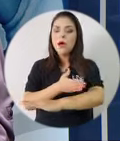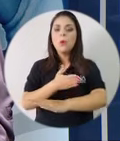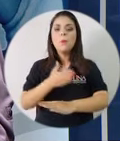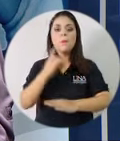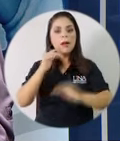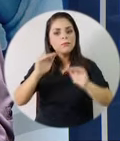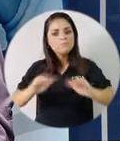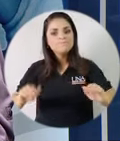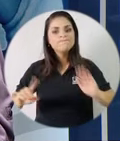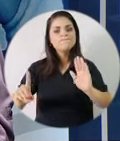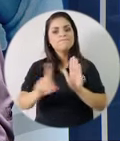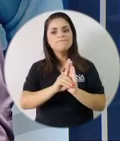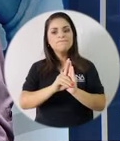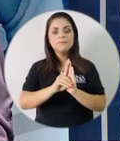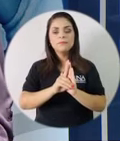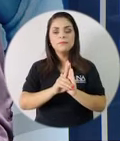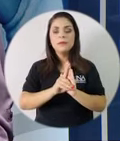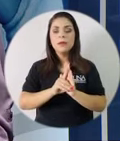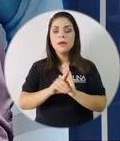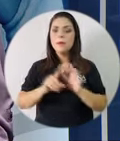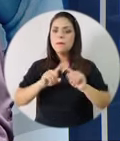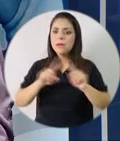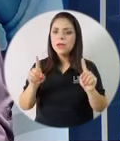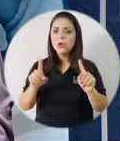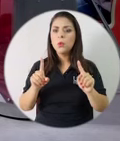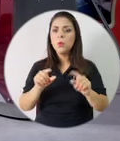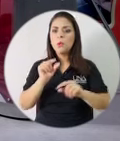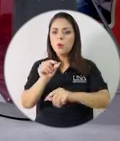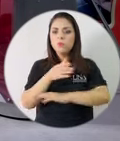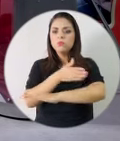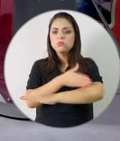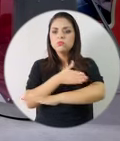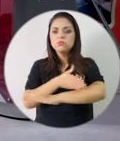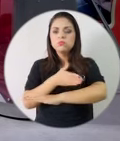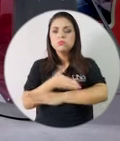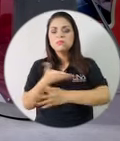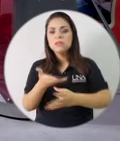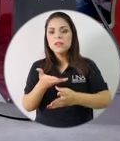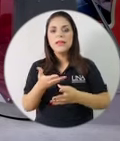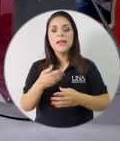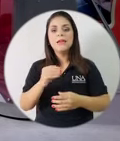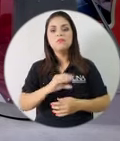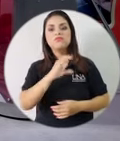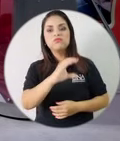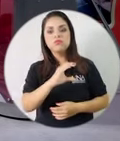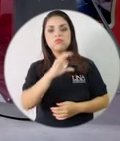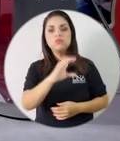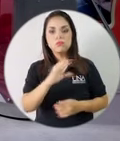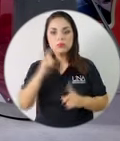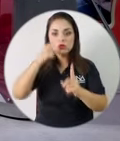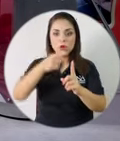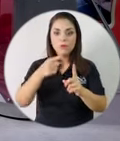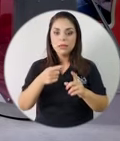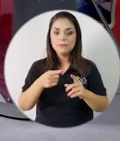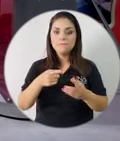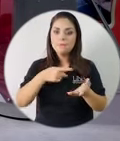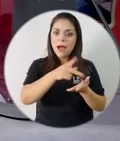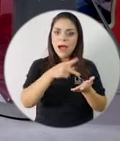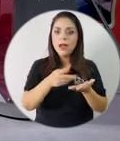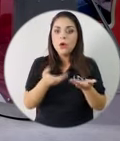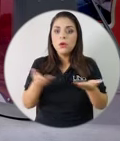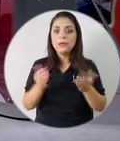más bien viene tomando decisiones regresivas en lo que tiene que ver con la inversión en niñez y adolescencia. Es decir, la forma en la